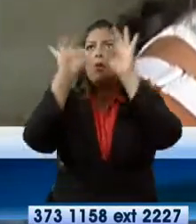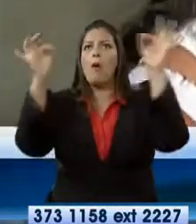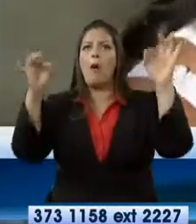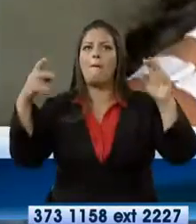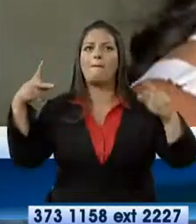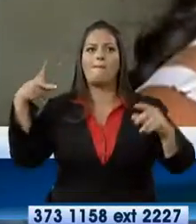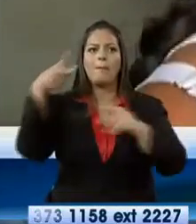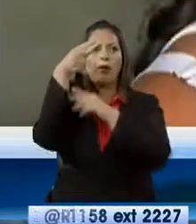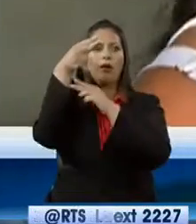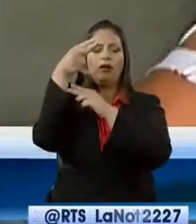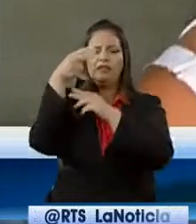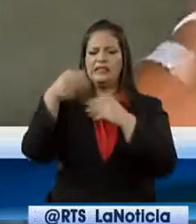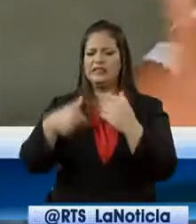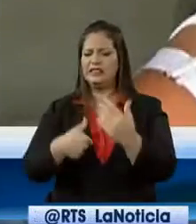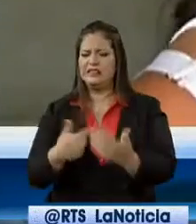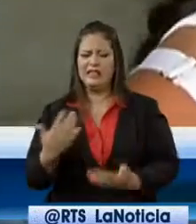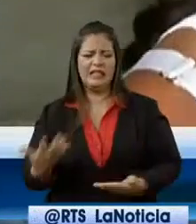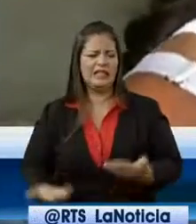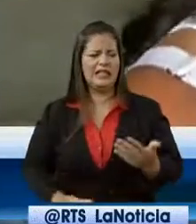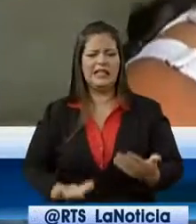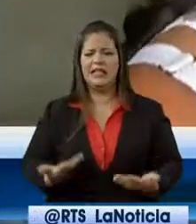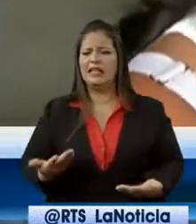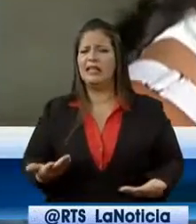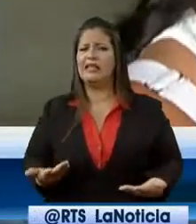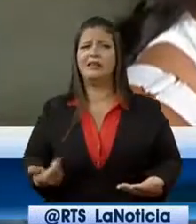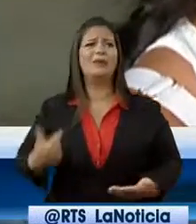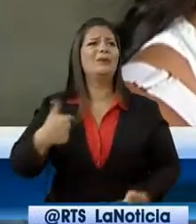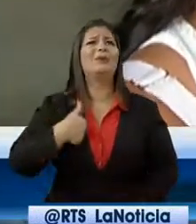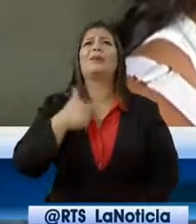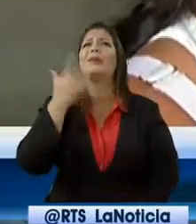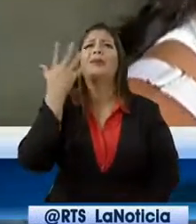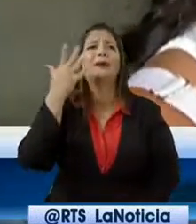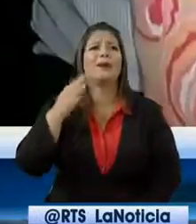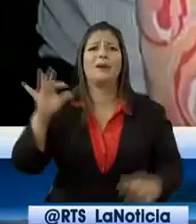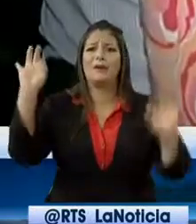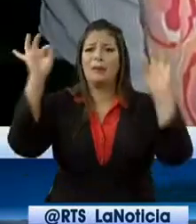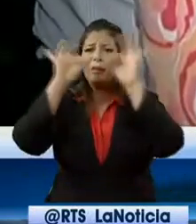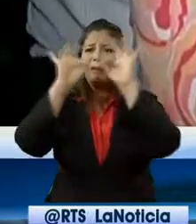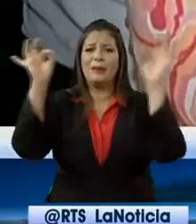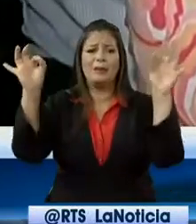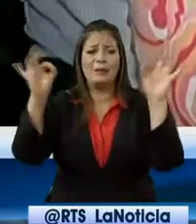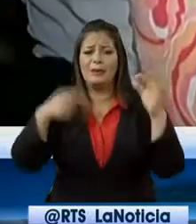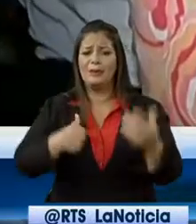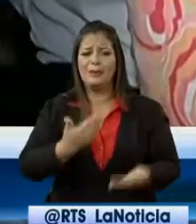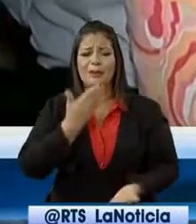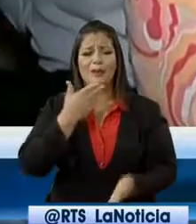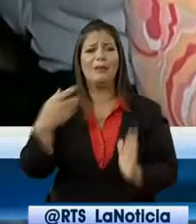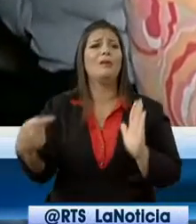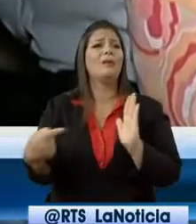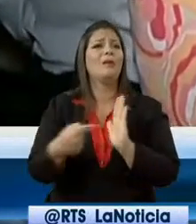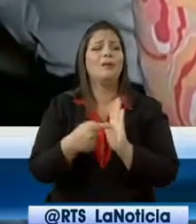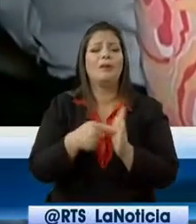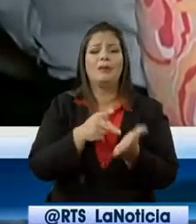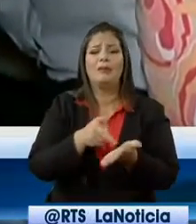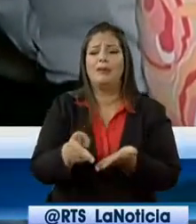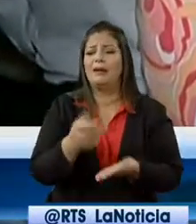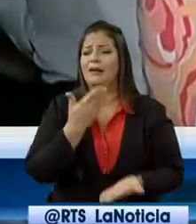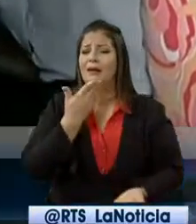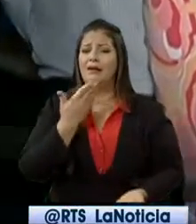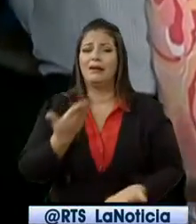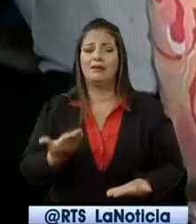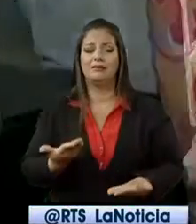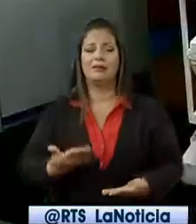consumido. No he consumido, como ustedes acaban de ver, yo no tengo luz. No he consumido. Informó Jorge Salazar.